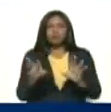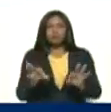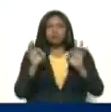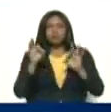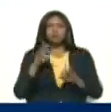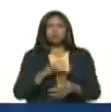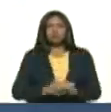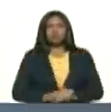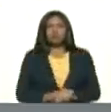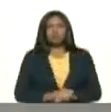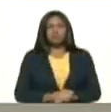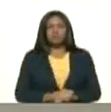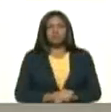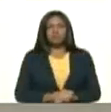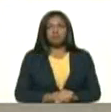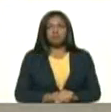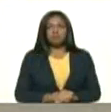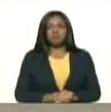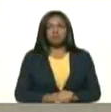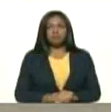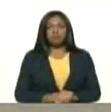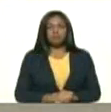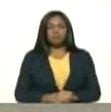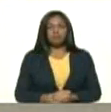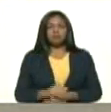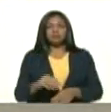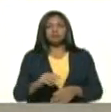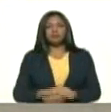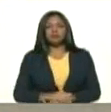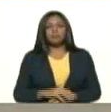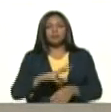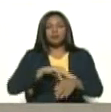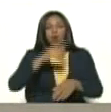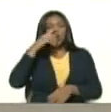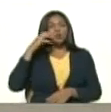especialmente al doctor José Gregorio Hernández,